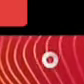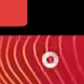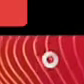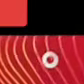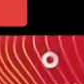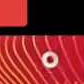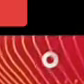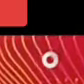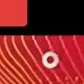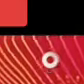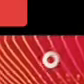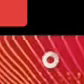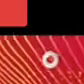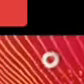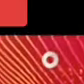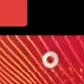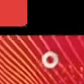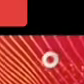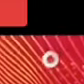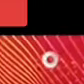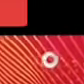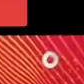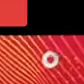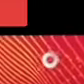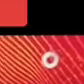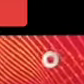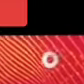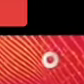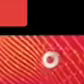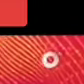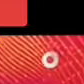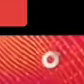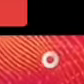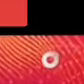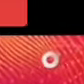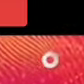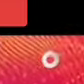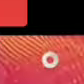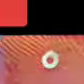Iberdrola y la francesa EDF. Veamos la investigación. Es Gilberto Molina.